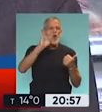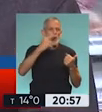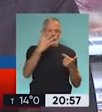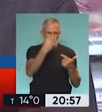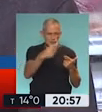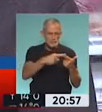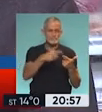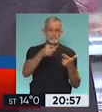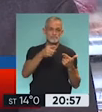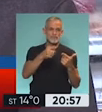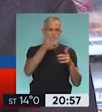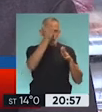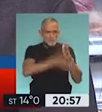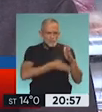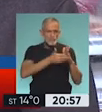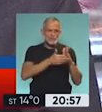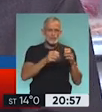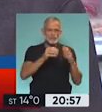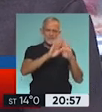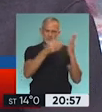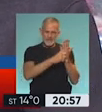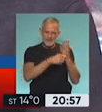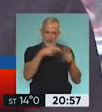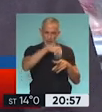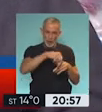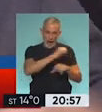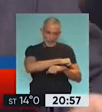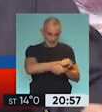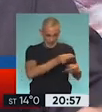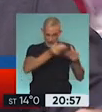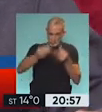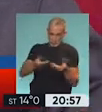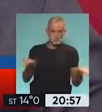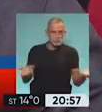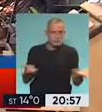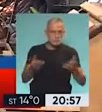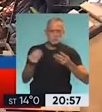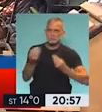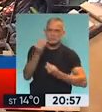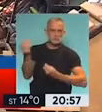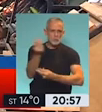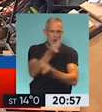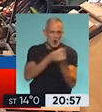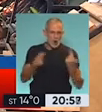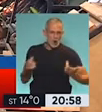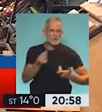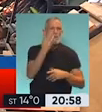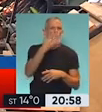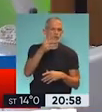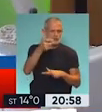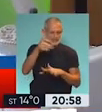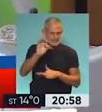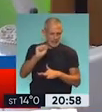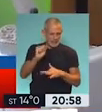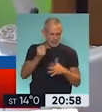a esta medida tan abrupta del cierre de las exportaciones, en donde se genera una incertidumbre, en realidad se genera una incertidumbre para